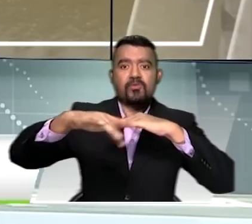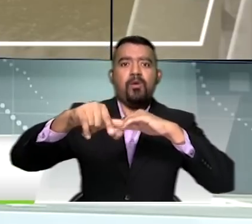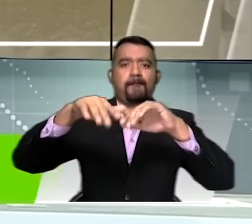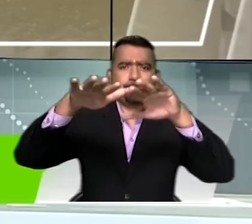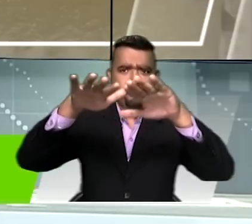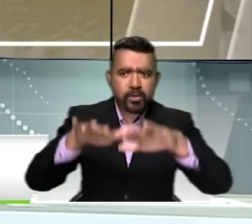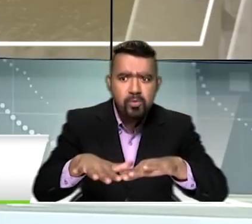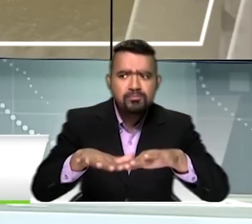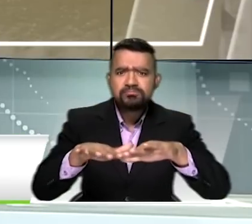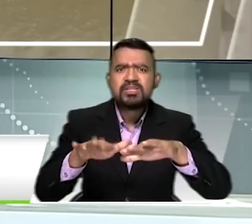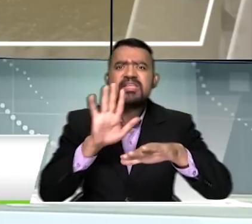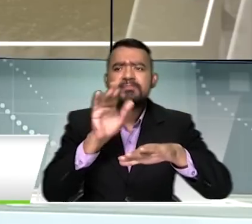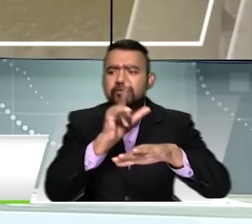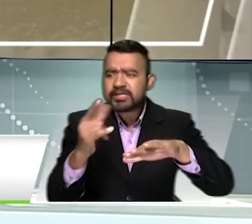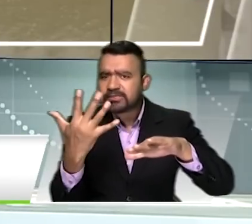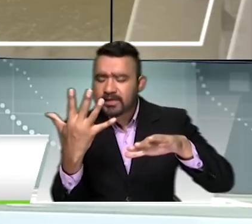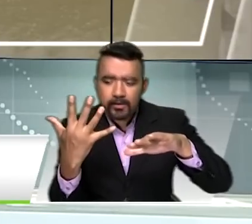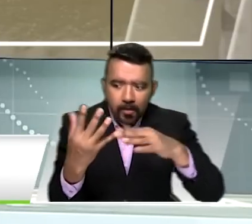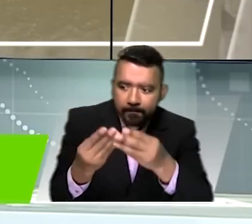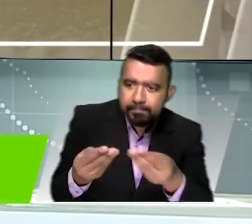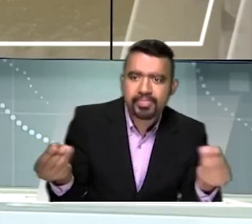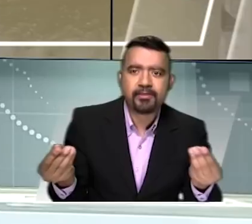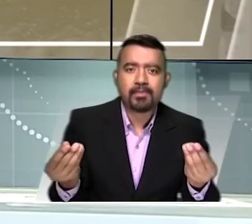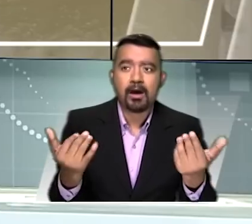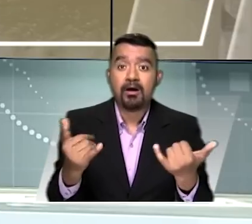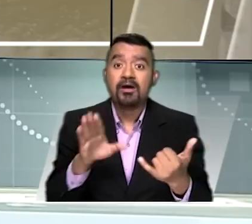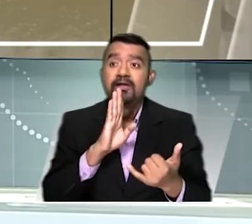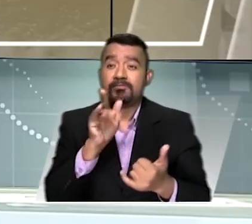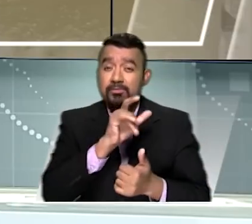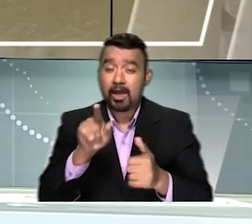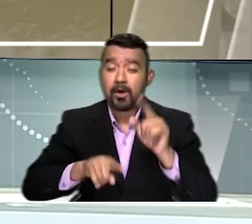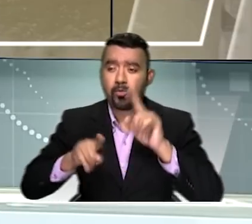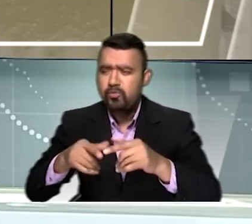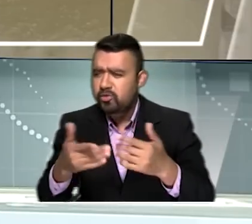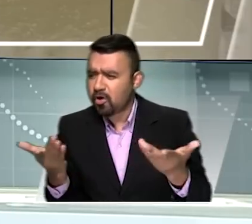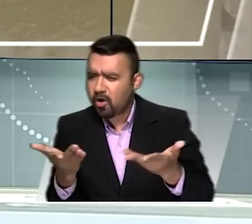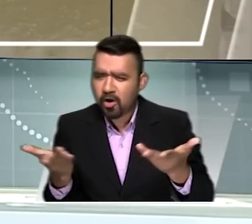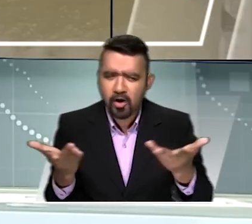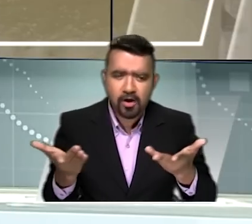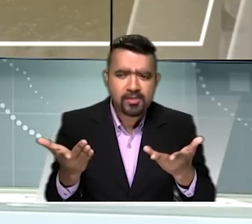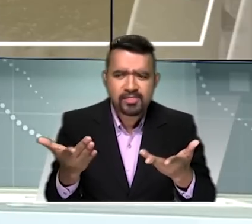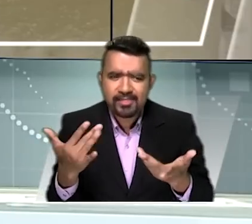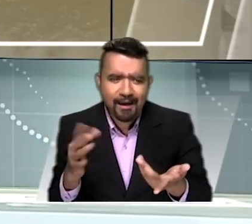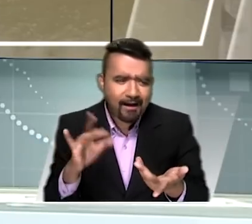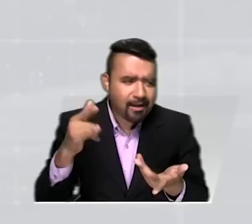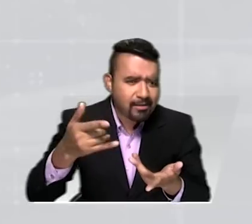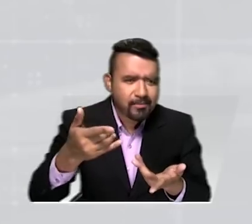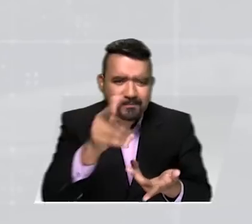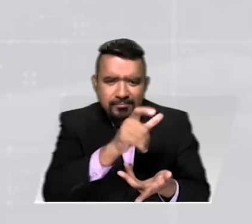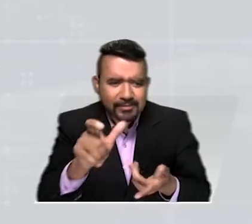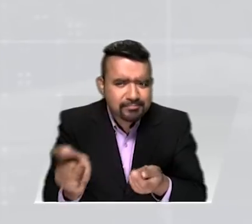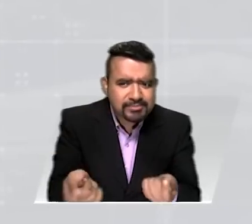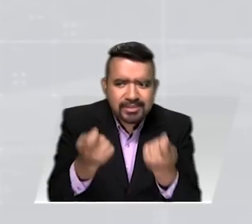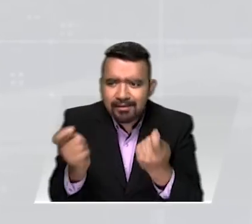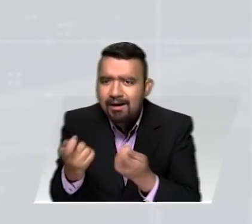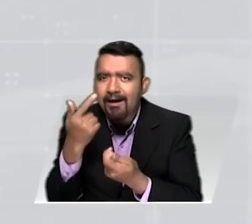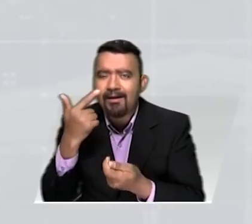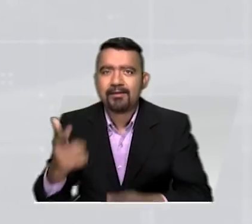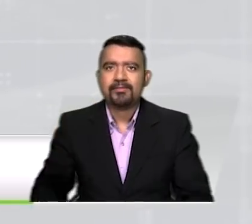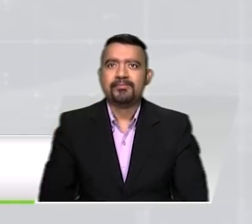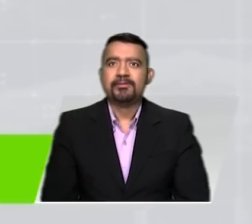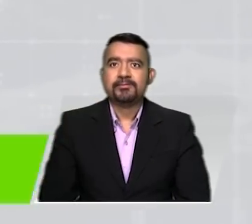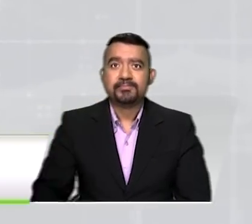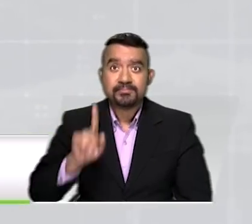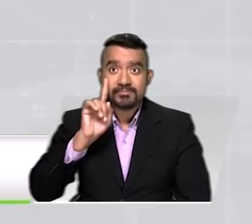de Nechí y El Bagre. A esta hora la compañía y autoridades de gestión del riesgo trabajan en su rescate. El naufragio de